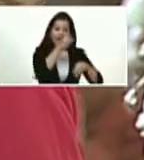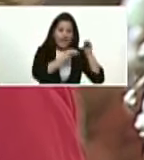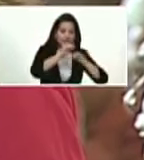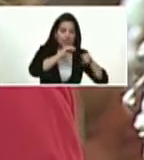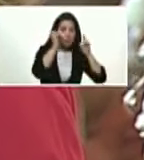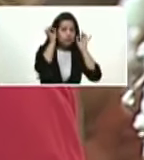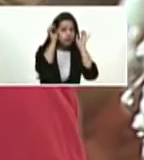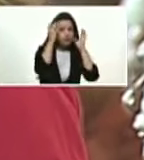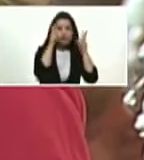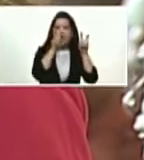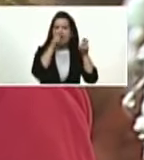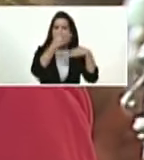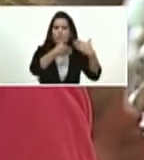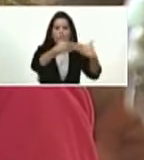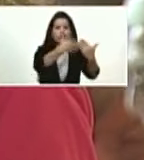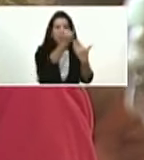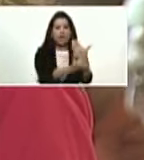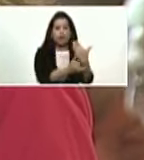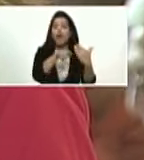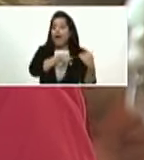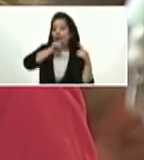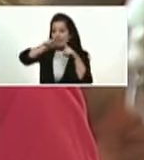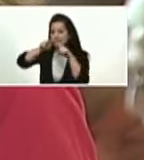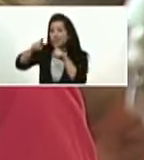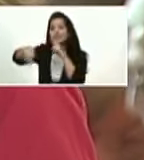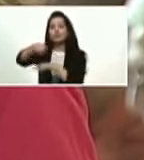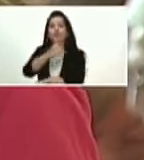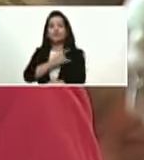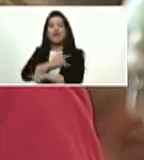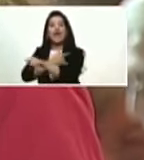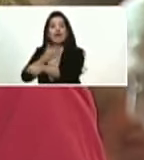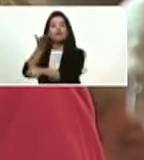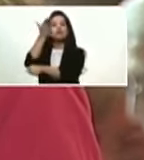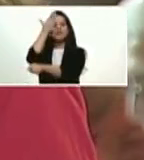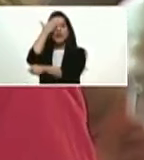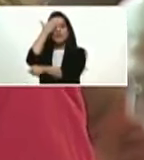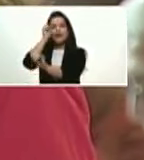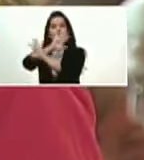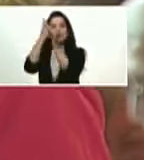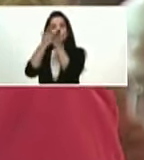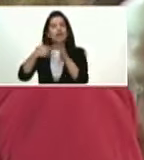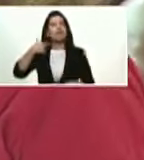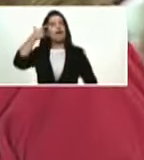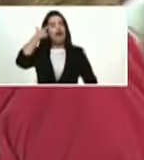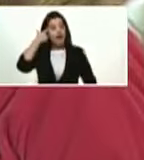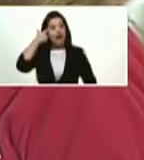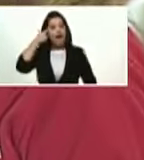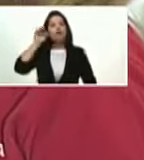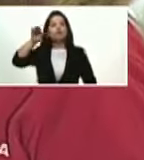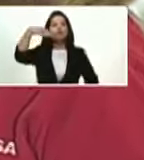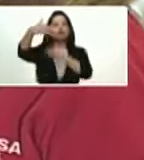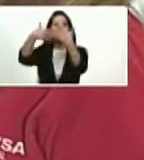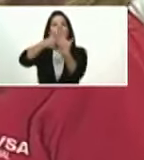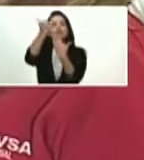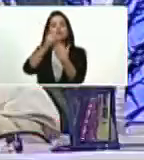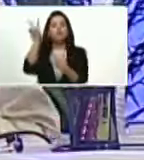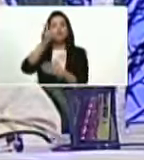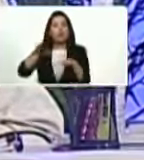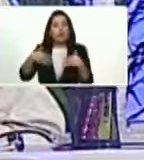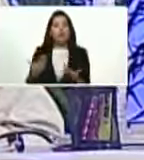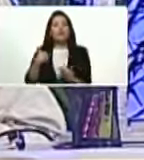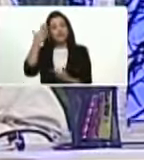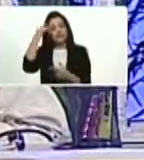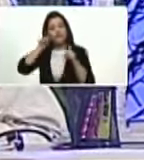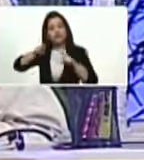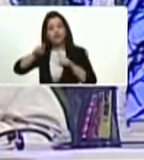o el joven que sale de la universidad entienda hacia dónde vamos, hacia dónde va nuestro país. Excelente, Belén. Un aplauso para